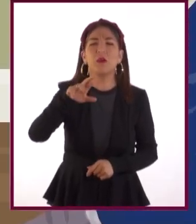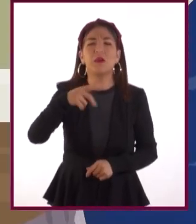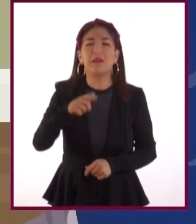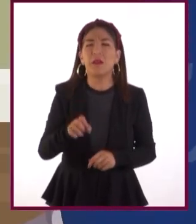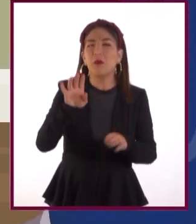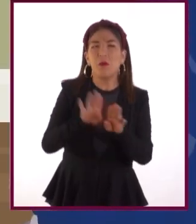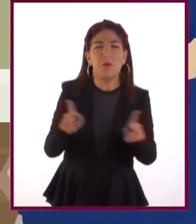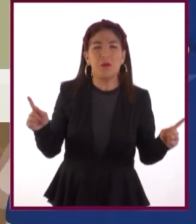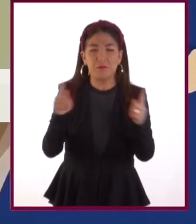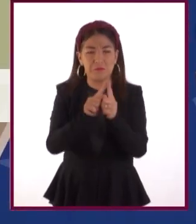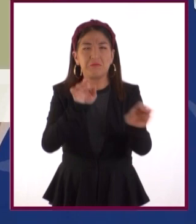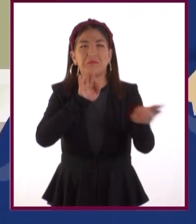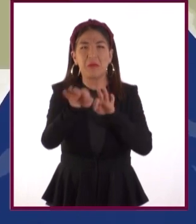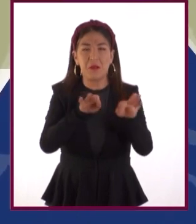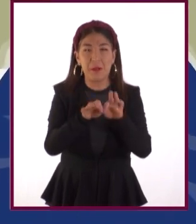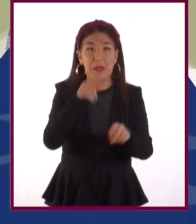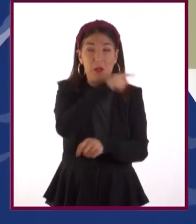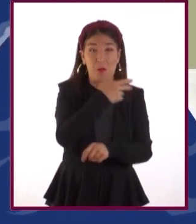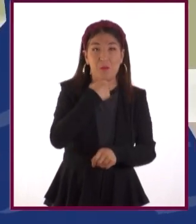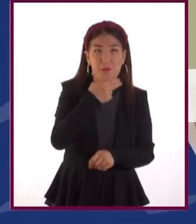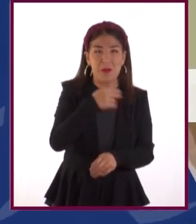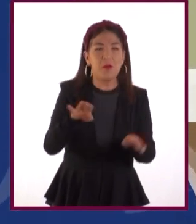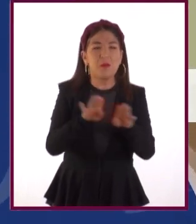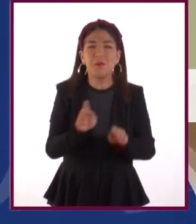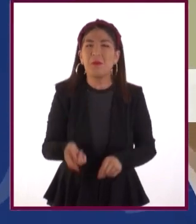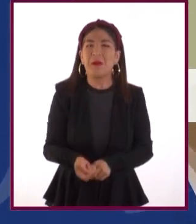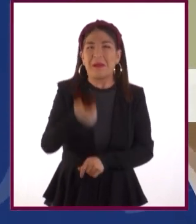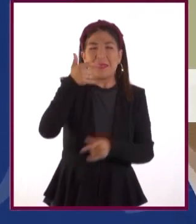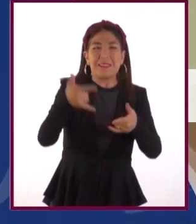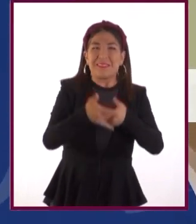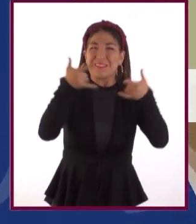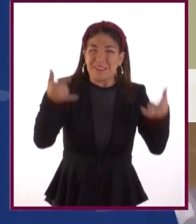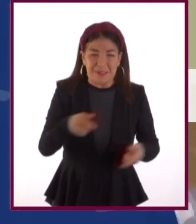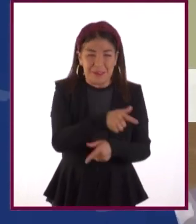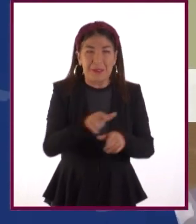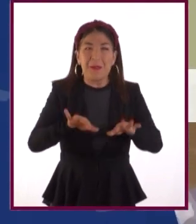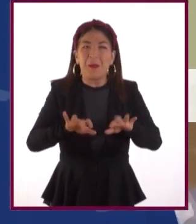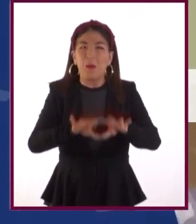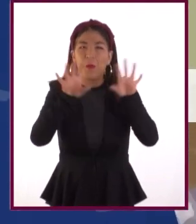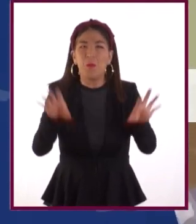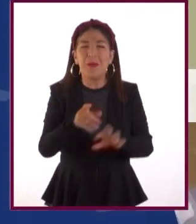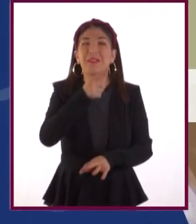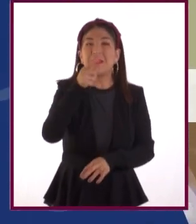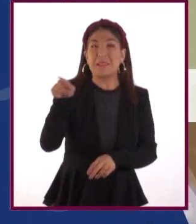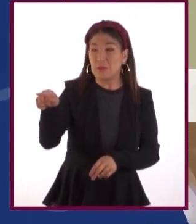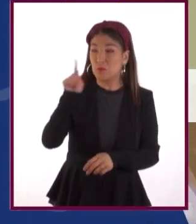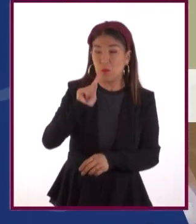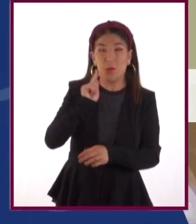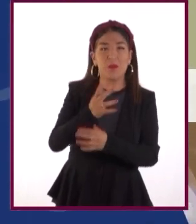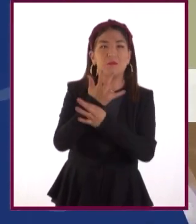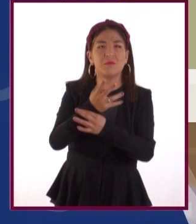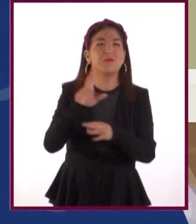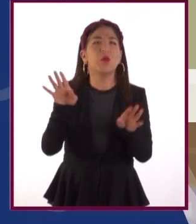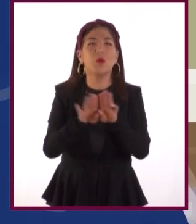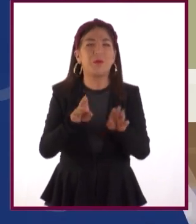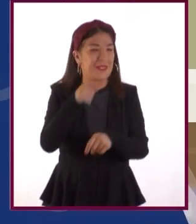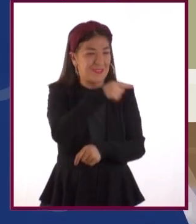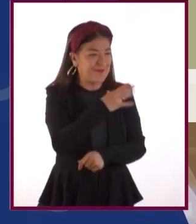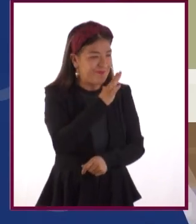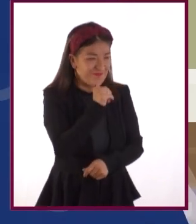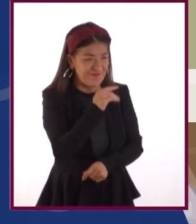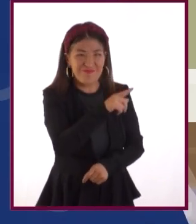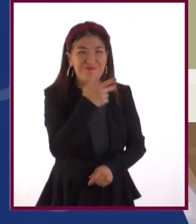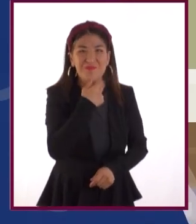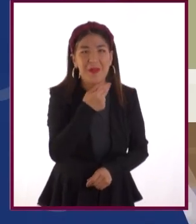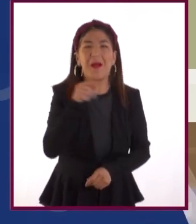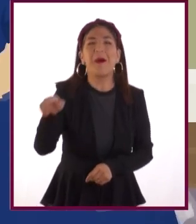y Ada de Lovelace trabajaron de forma cercana, el historiador de la computación Doron Swade menciona que ella logró ver lo